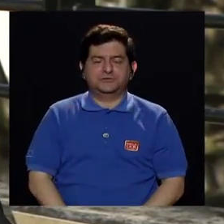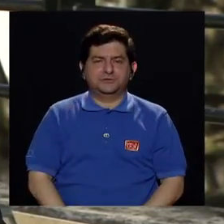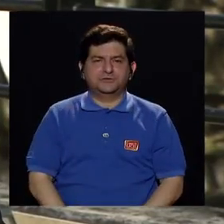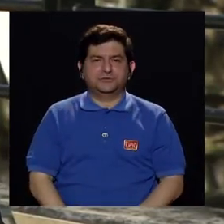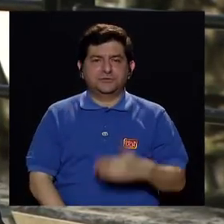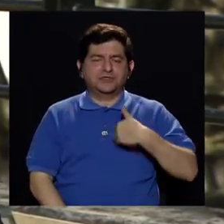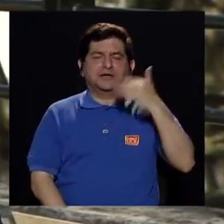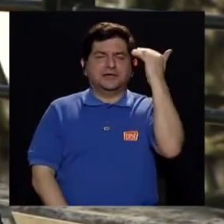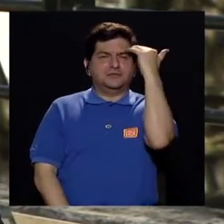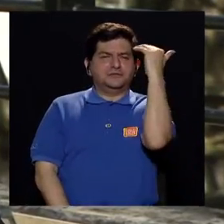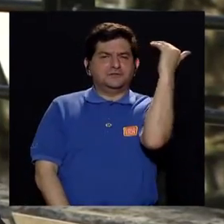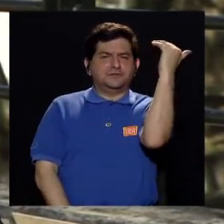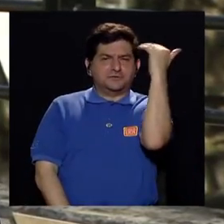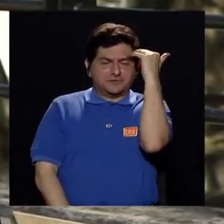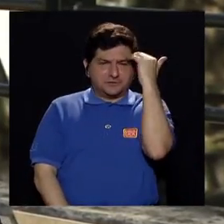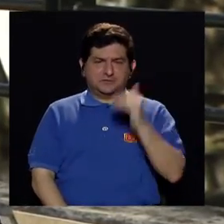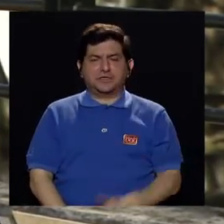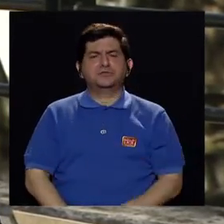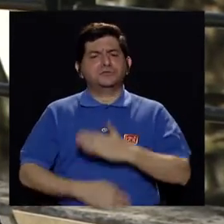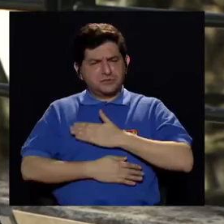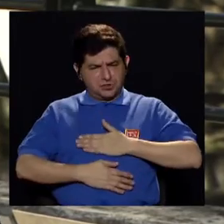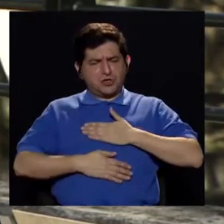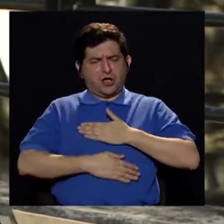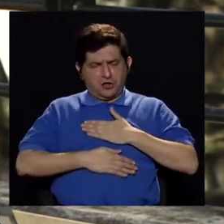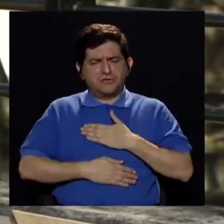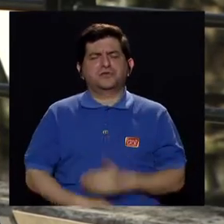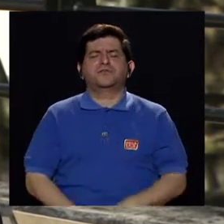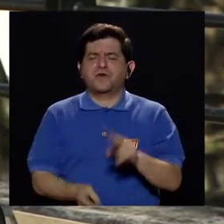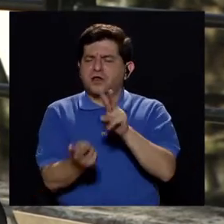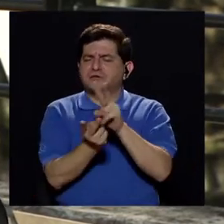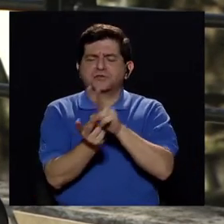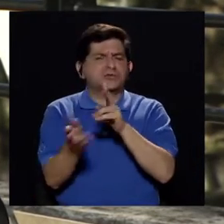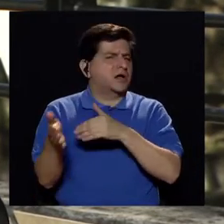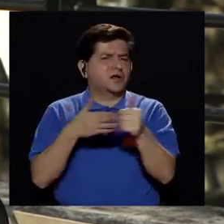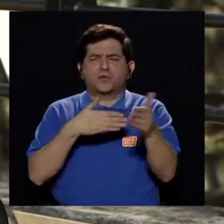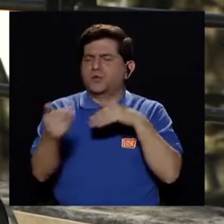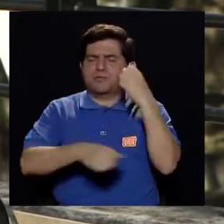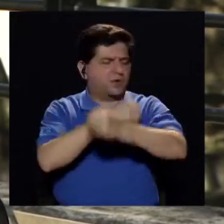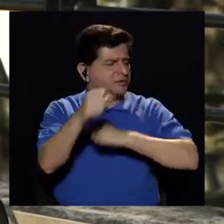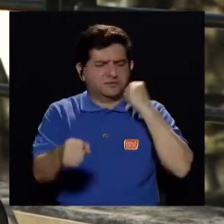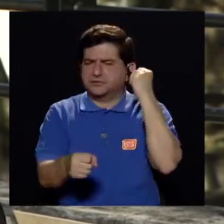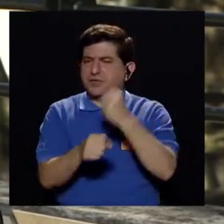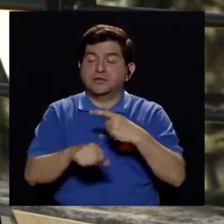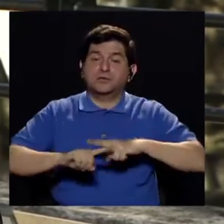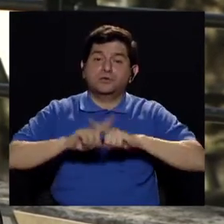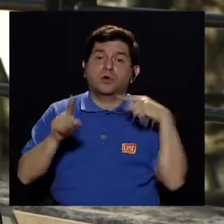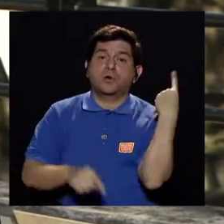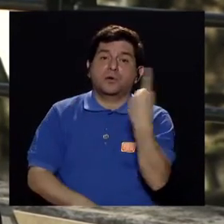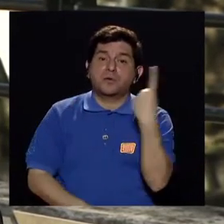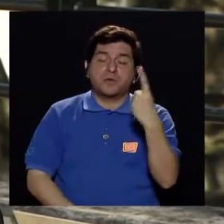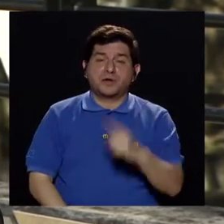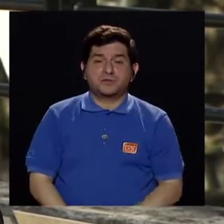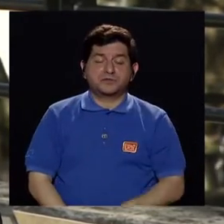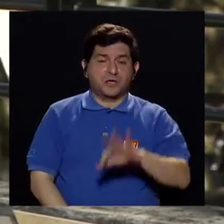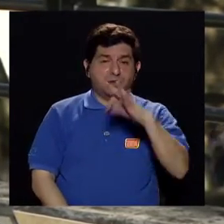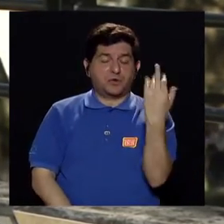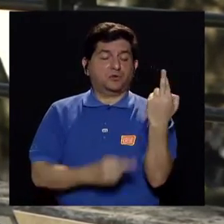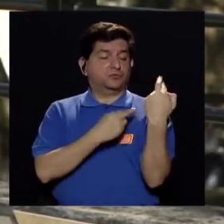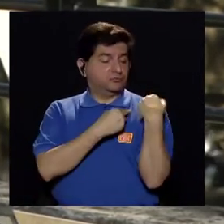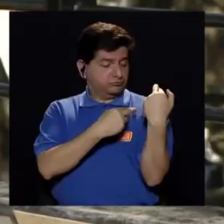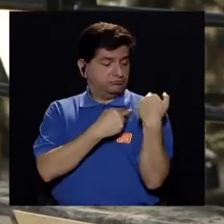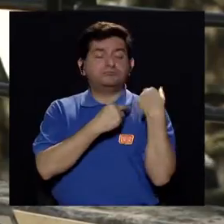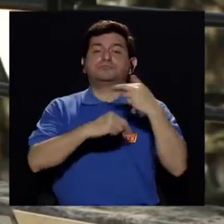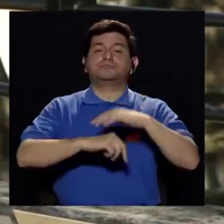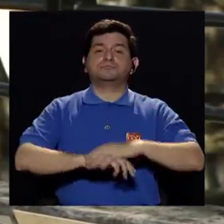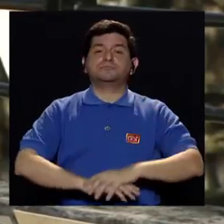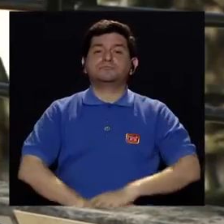esa conciencia de podemos disfrutar la sexualidad independientemente de la edad que tengamos, pero siempre de forma responsable.